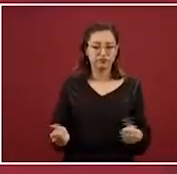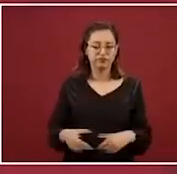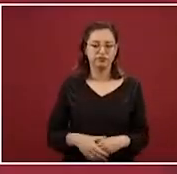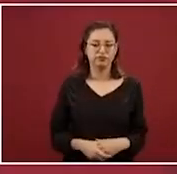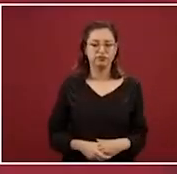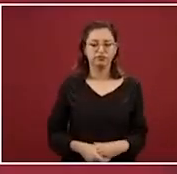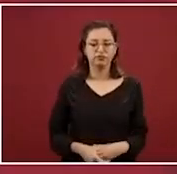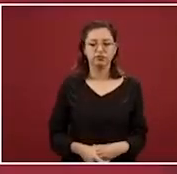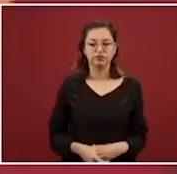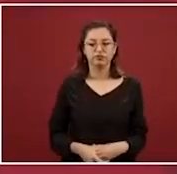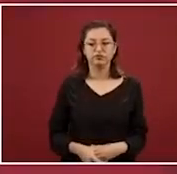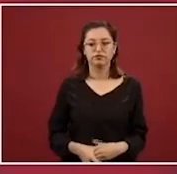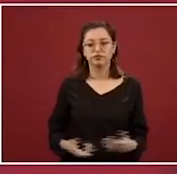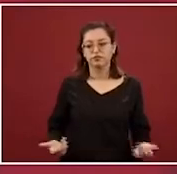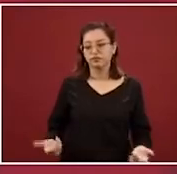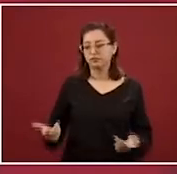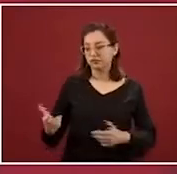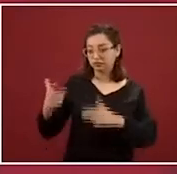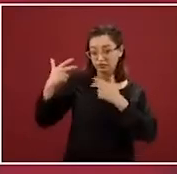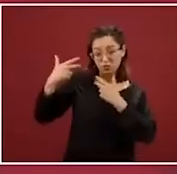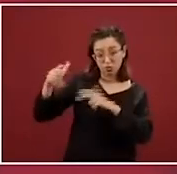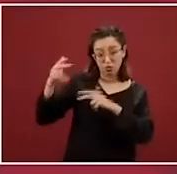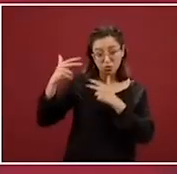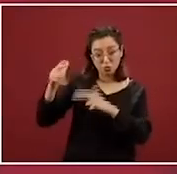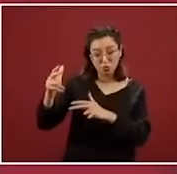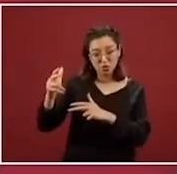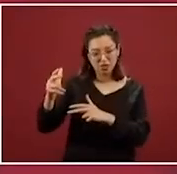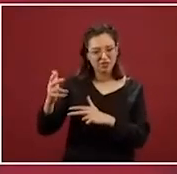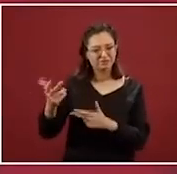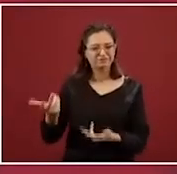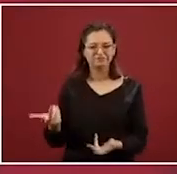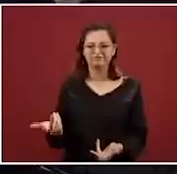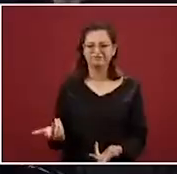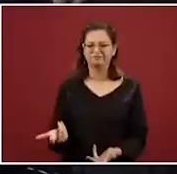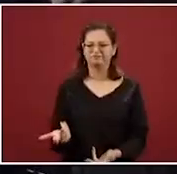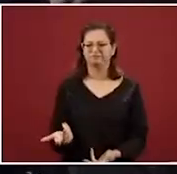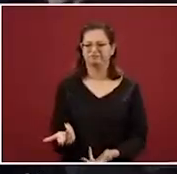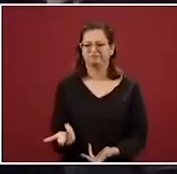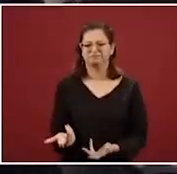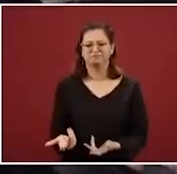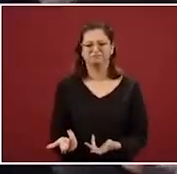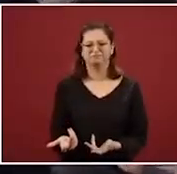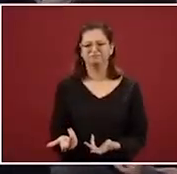Acerca de que hay huelga, tampoco debe de